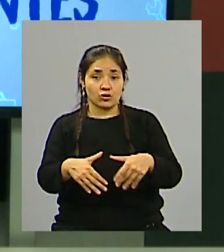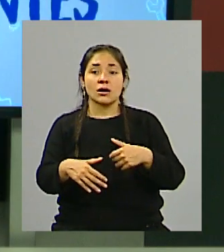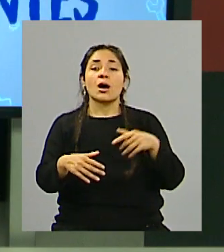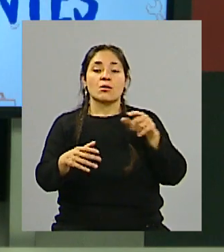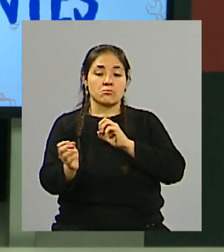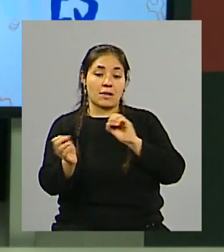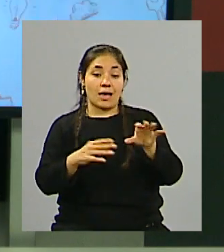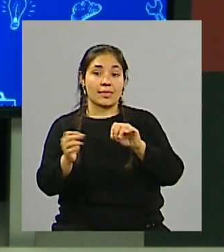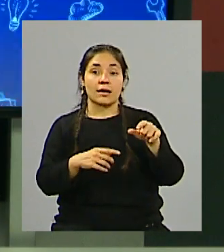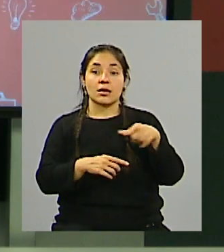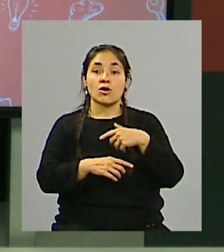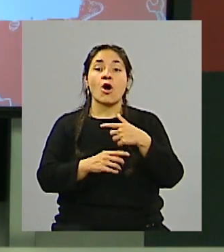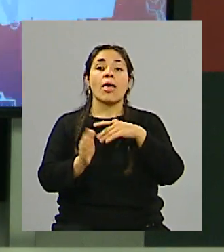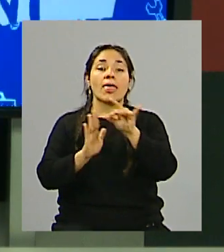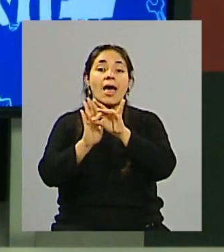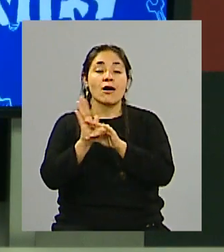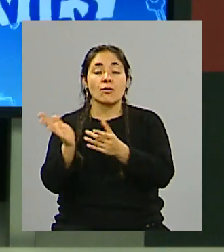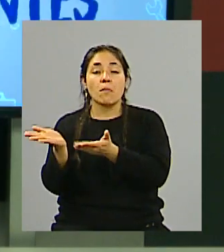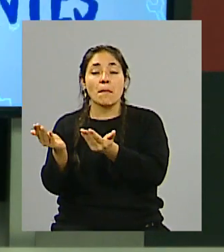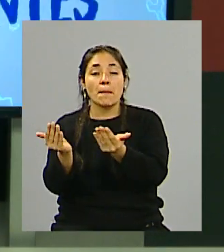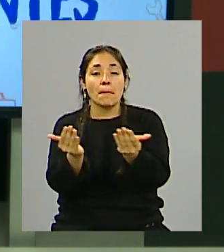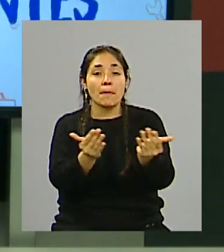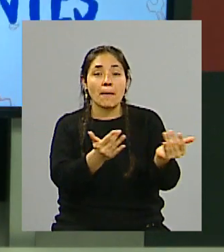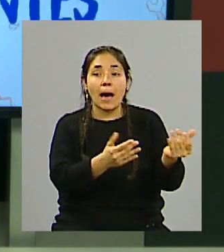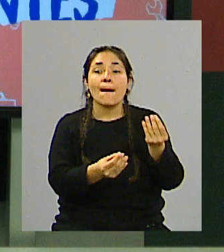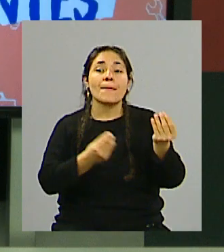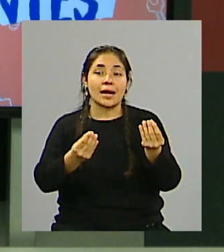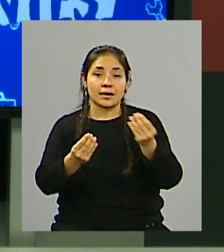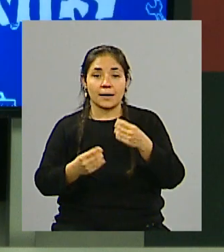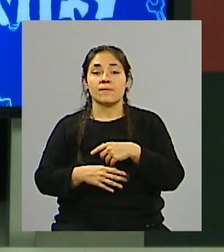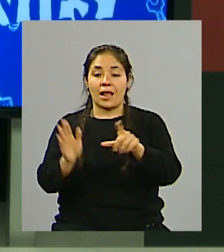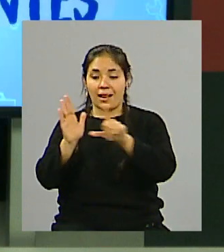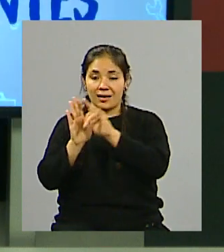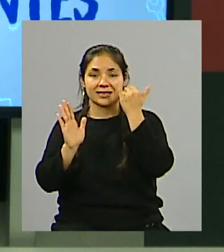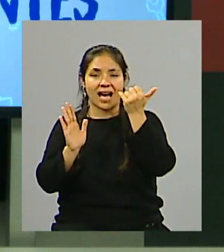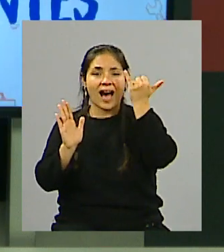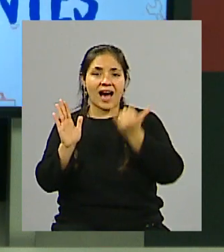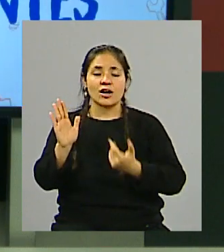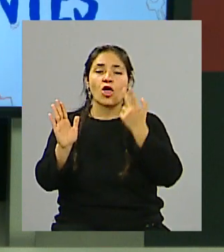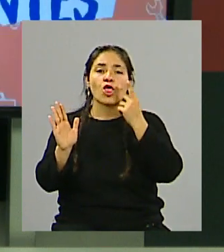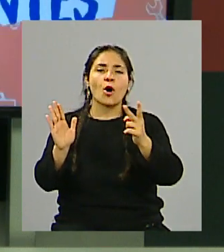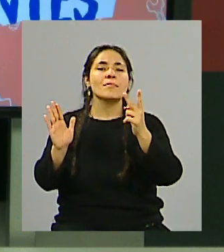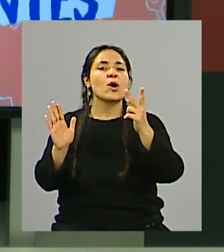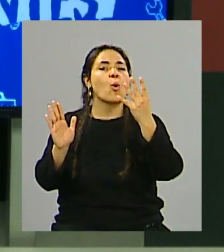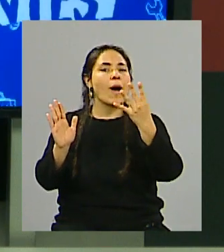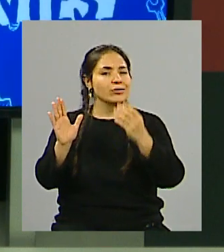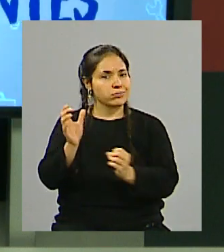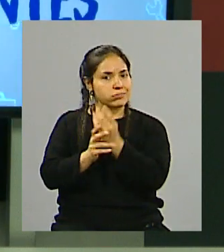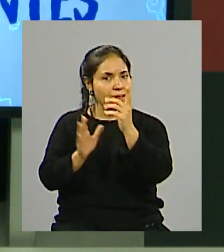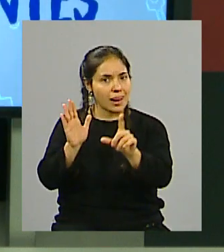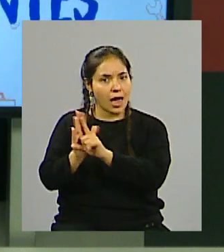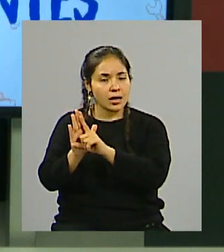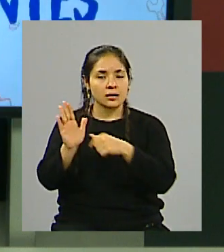es poder recabar esos datos justamente para ver si la ley que existe, ¿no? Desde el 2004, si no me equivoco, se